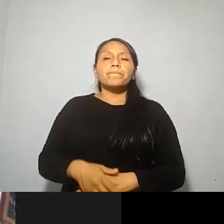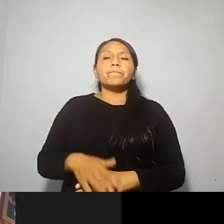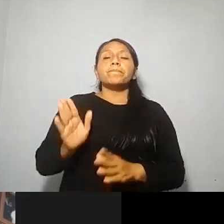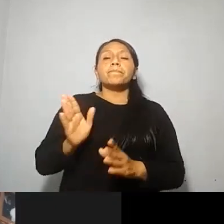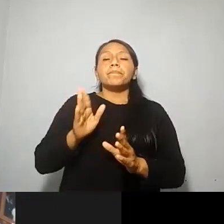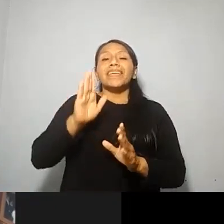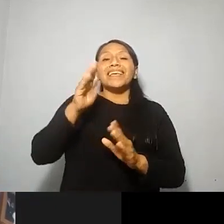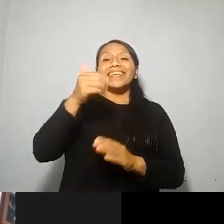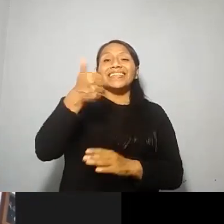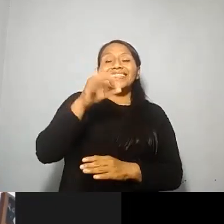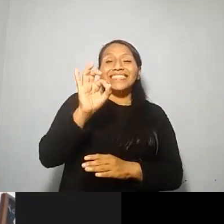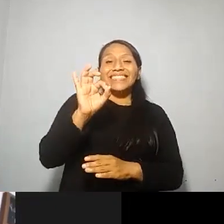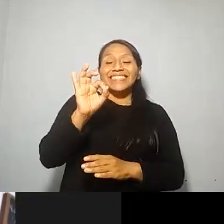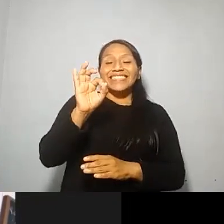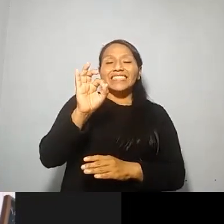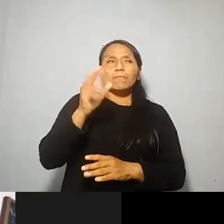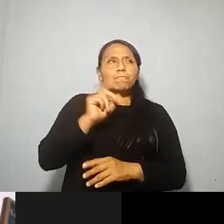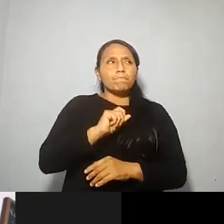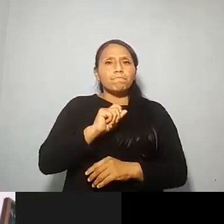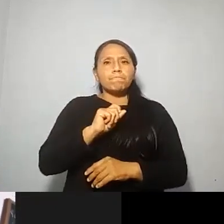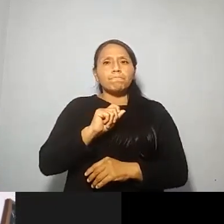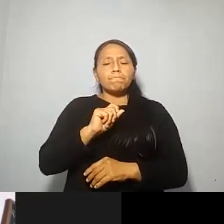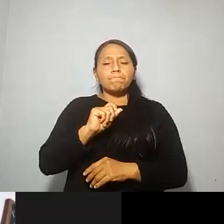60% restante,